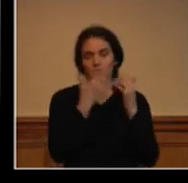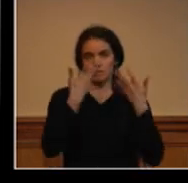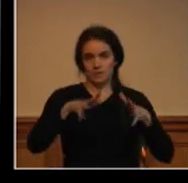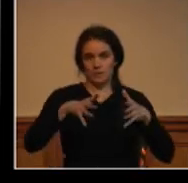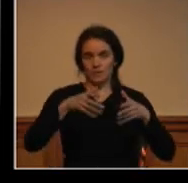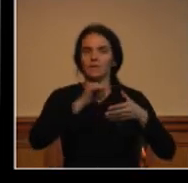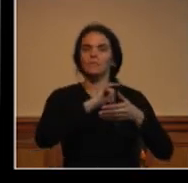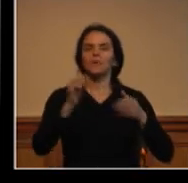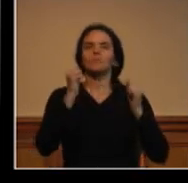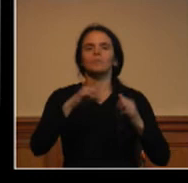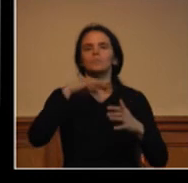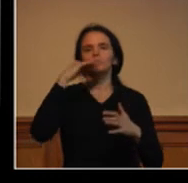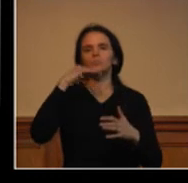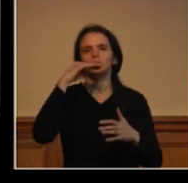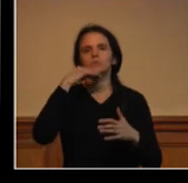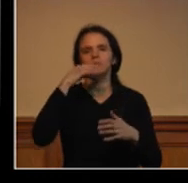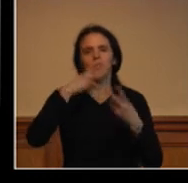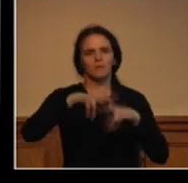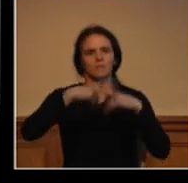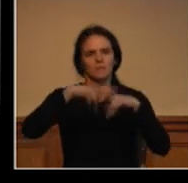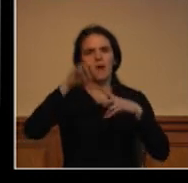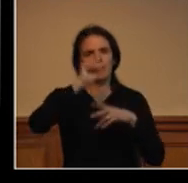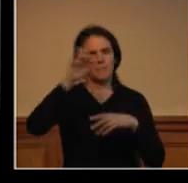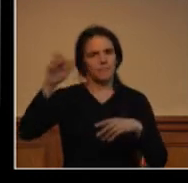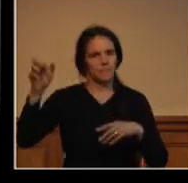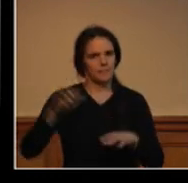iniciar el uso de la herramienta, la aplicación.